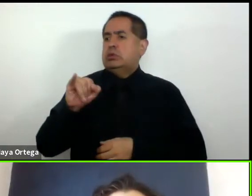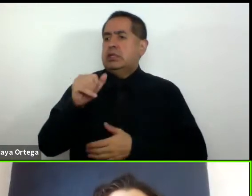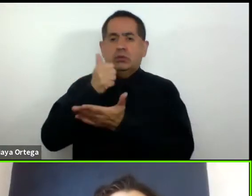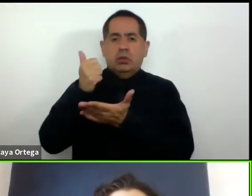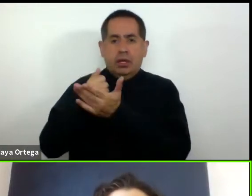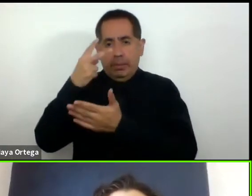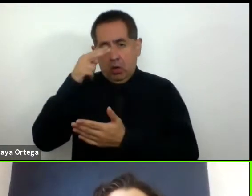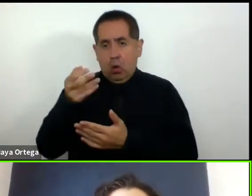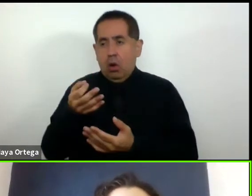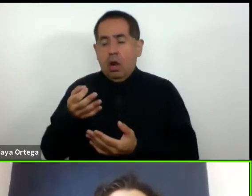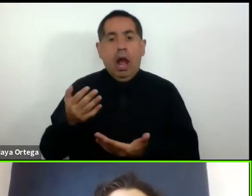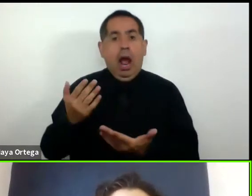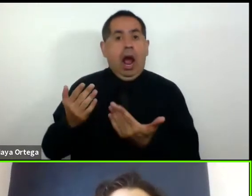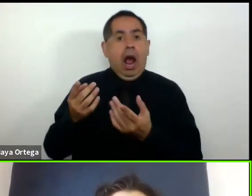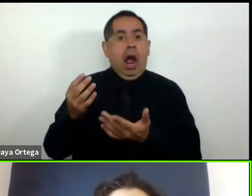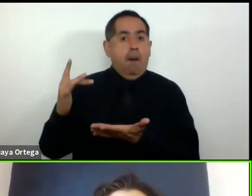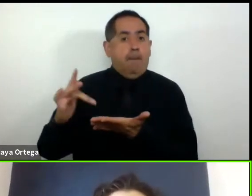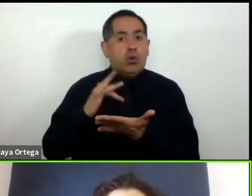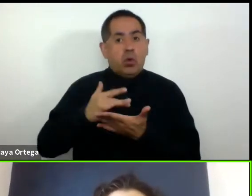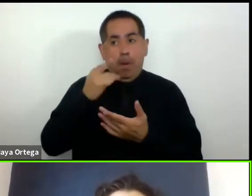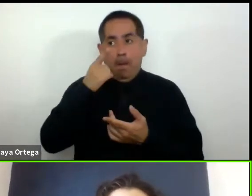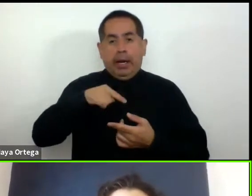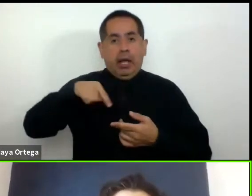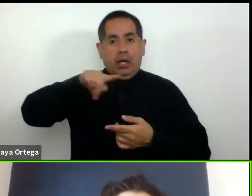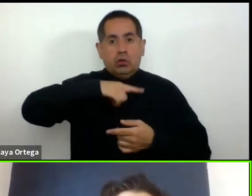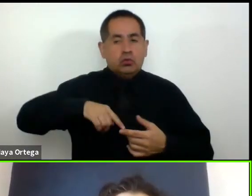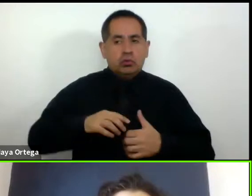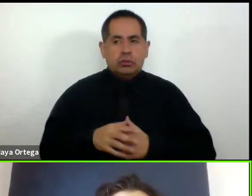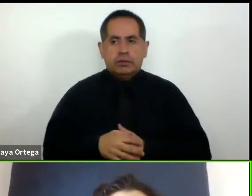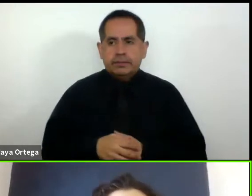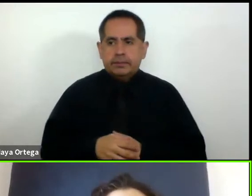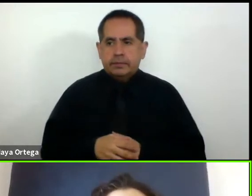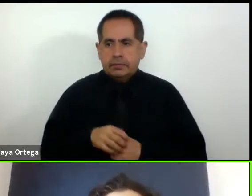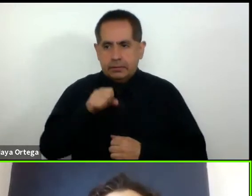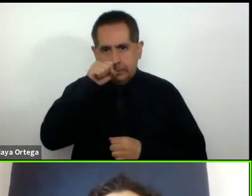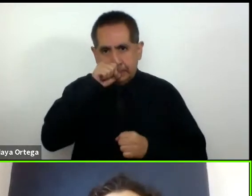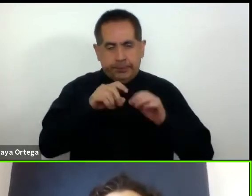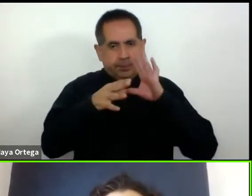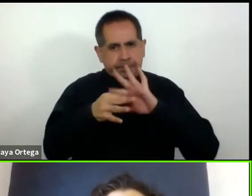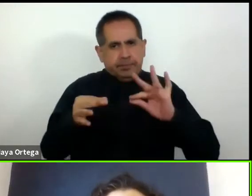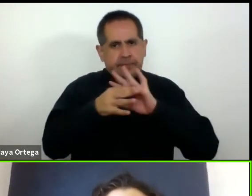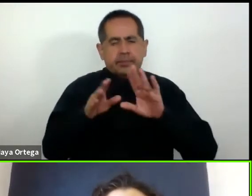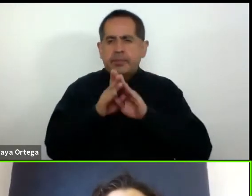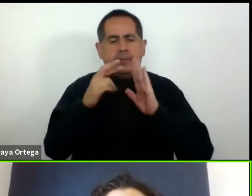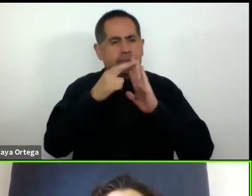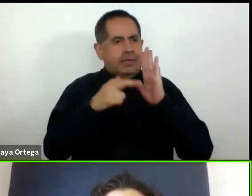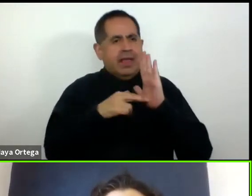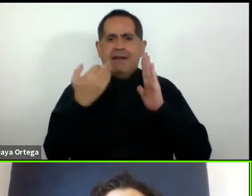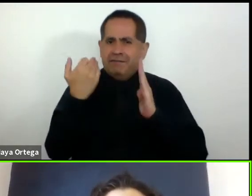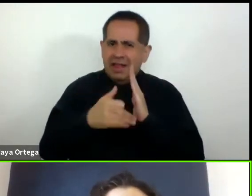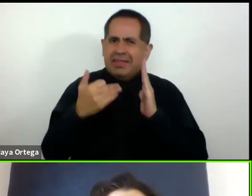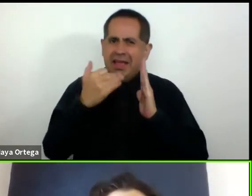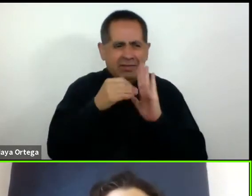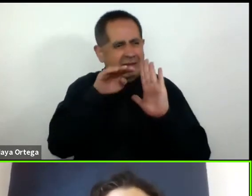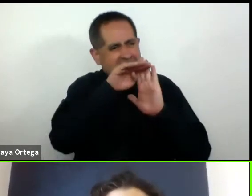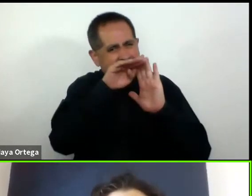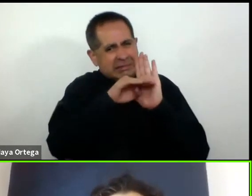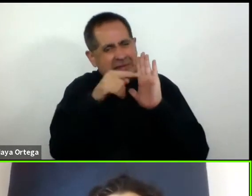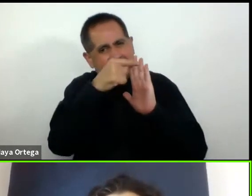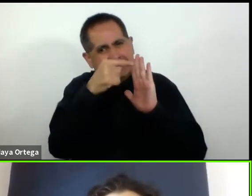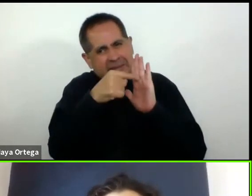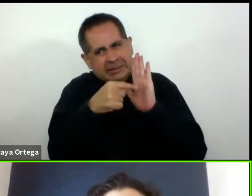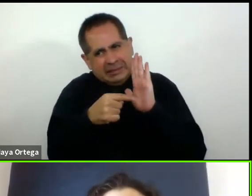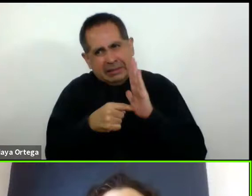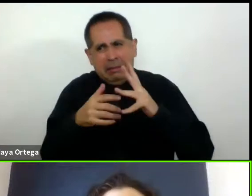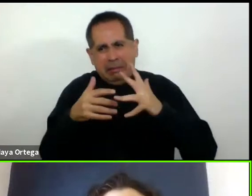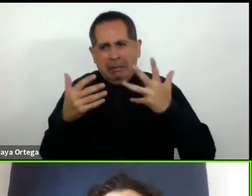México. Primero quisiera abordar un poco el tema de las carencias en el marco normativo, ¿no? Creo que podemos hablar de lo sustantivo y de lo